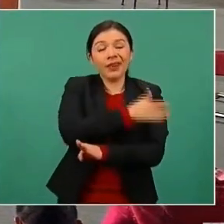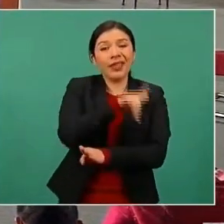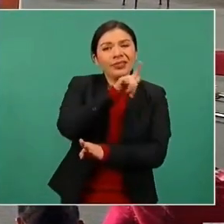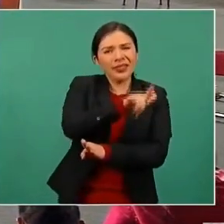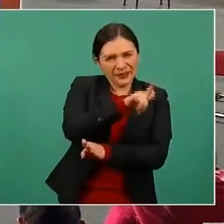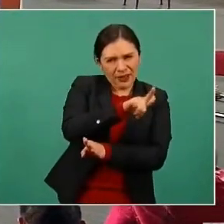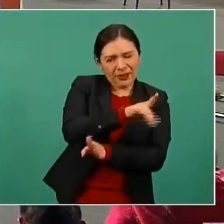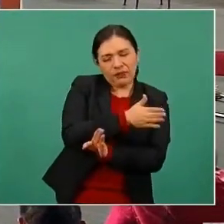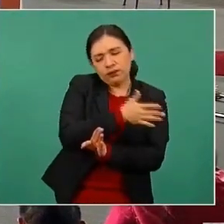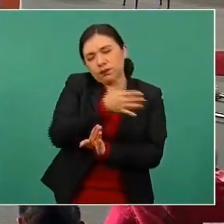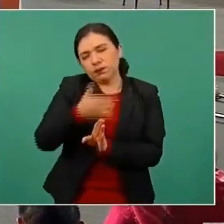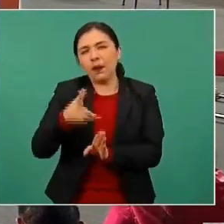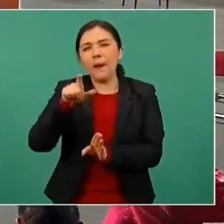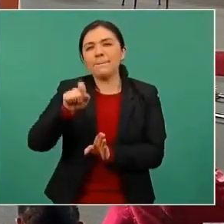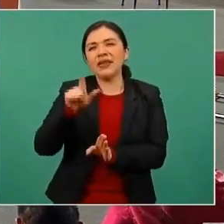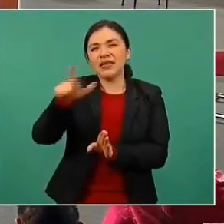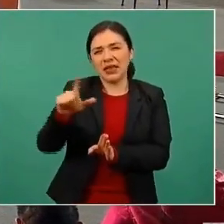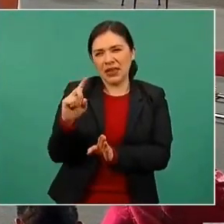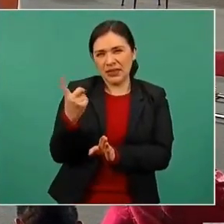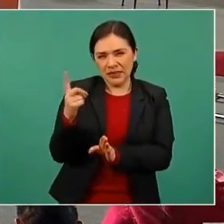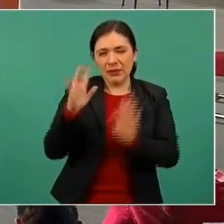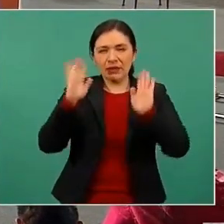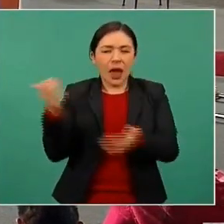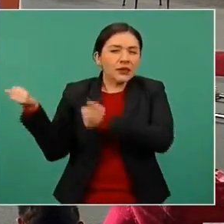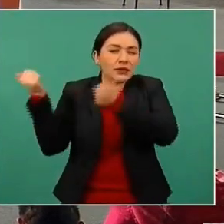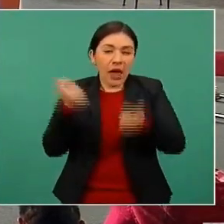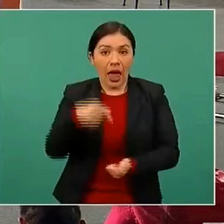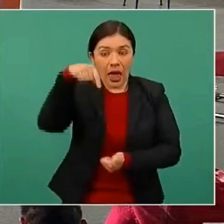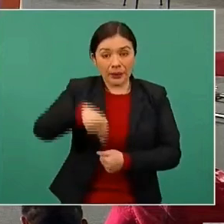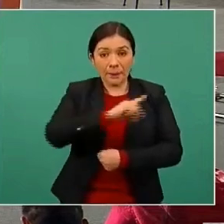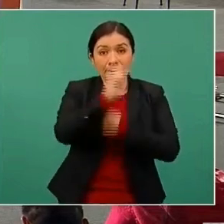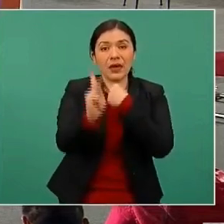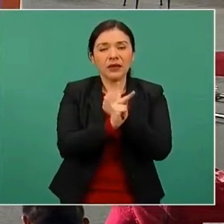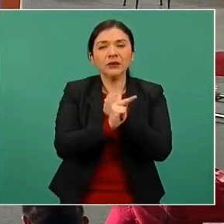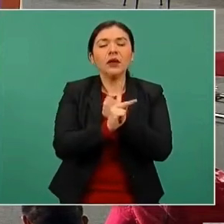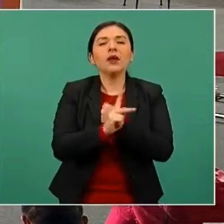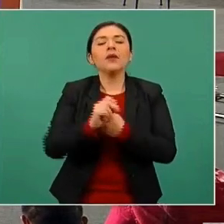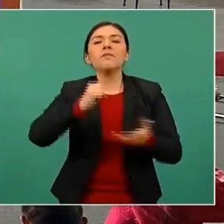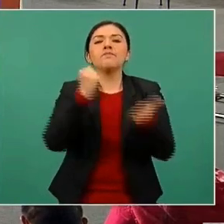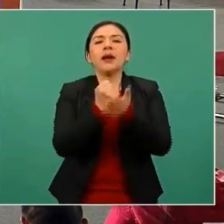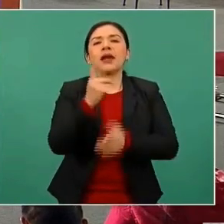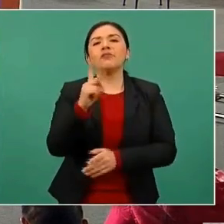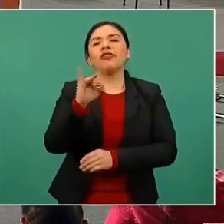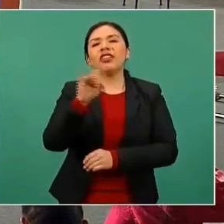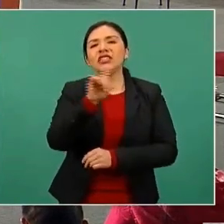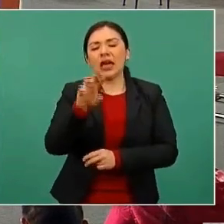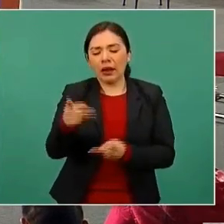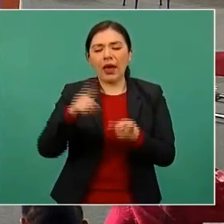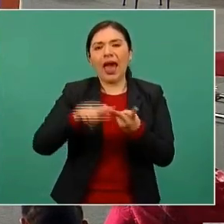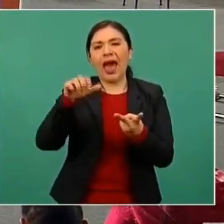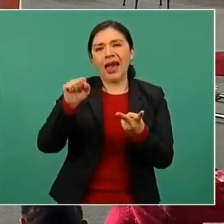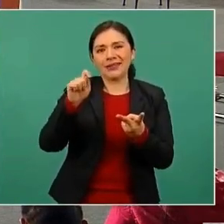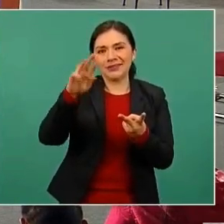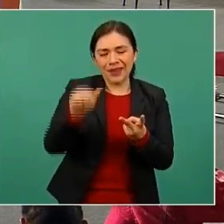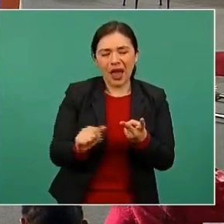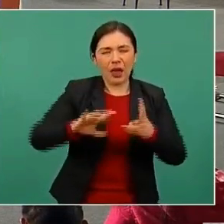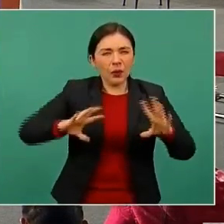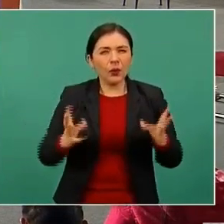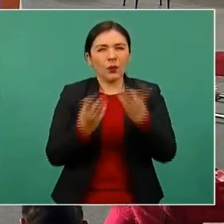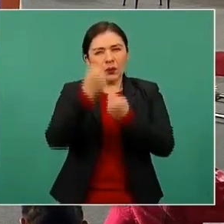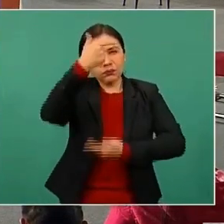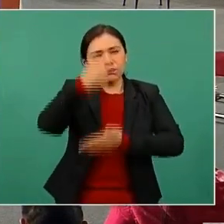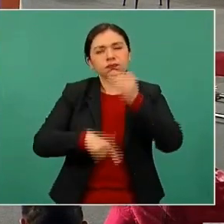de diciembre arribaron a nuestro país vacunas pzifer astrazéneca con un total de 23